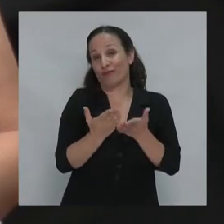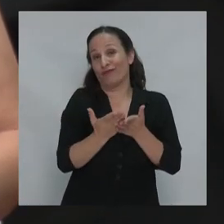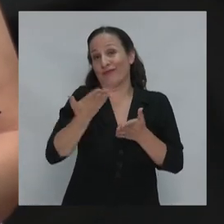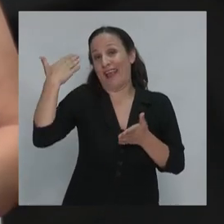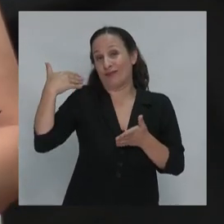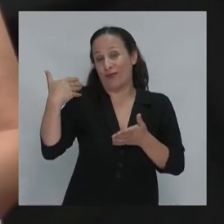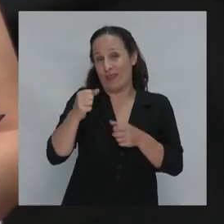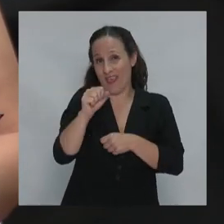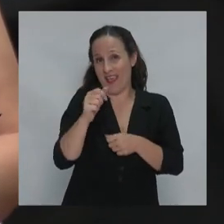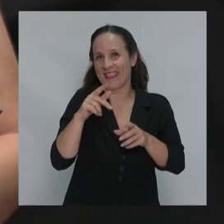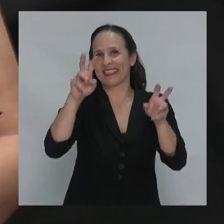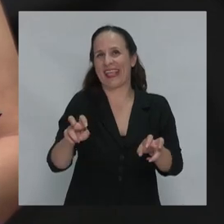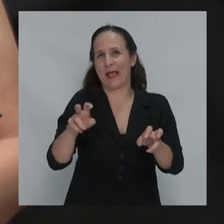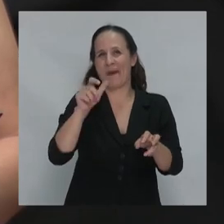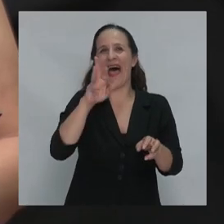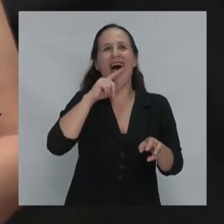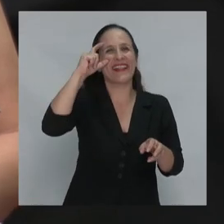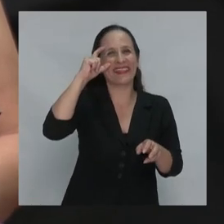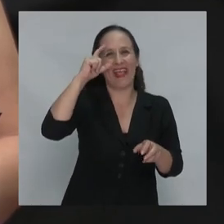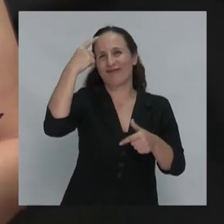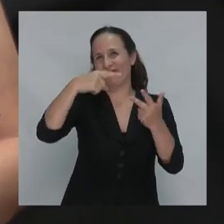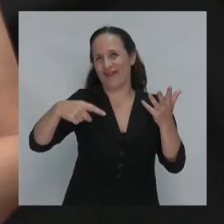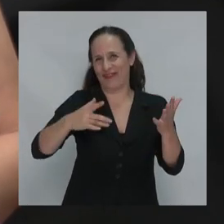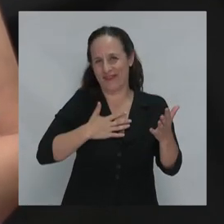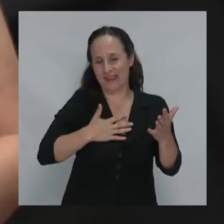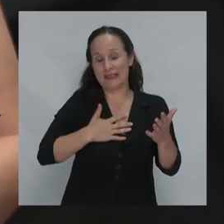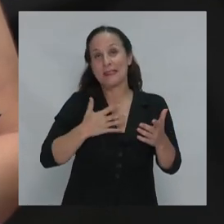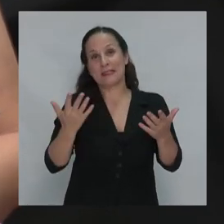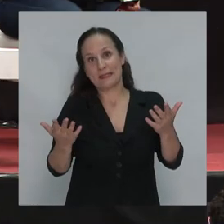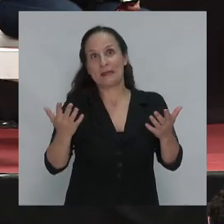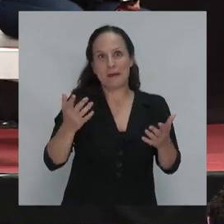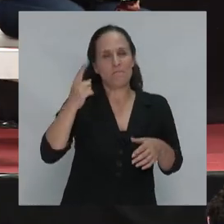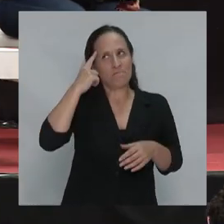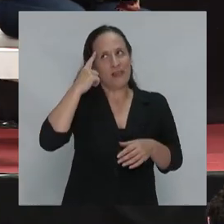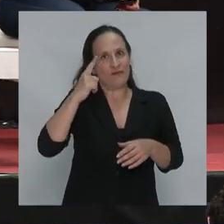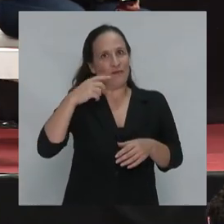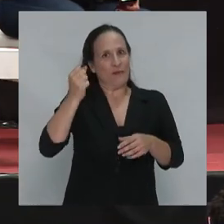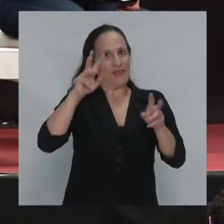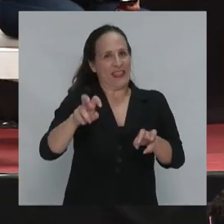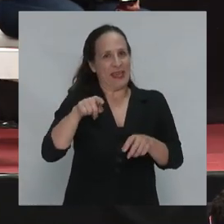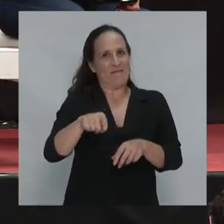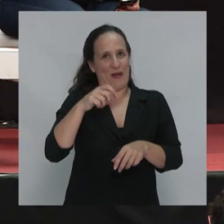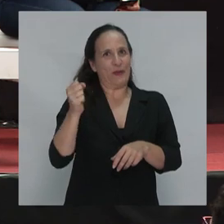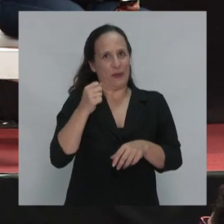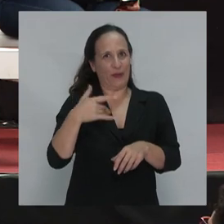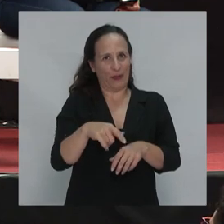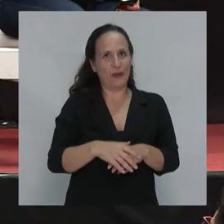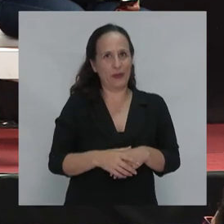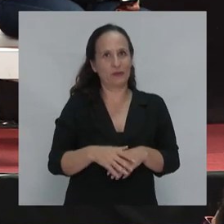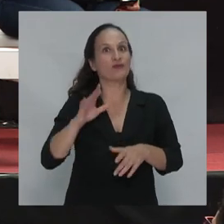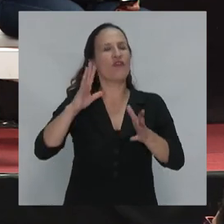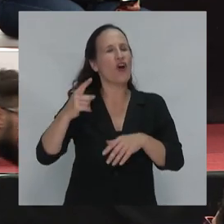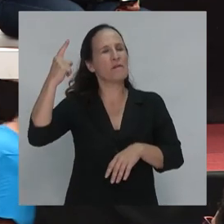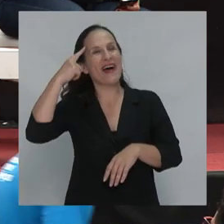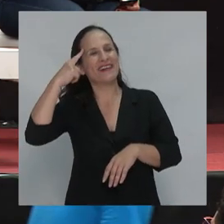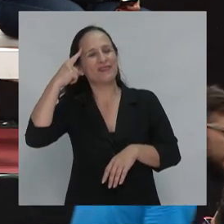estudié y me dedico a las artes, me parece que puede haber un aporte especial en ese sentido. El pensamiento liberal se